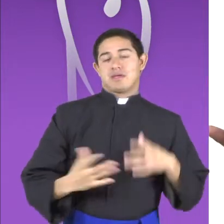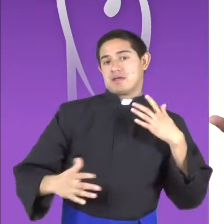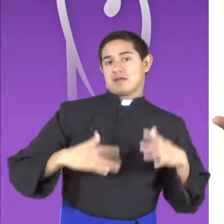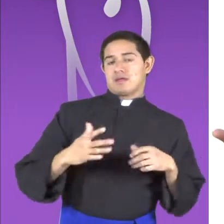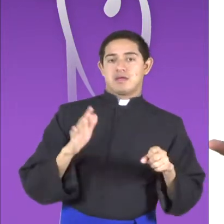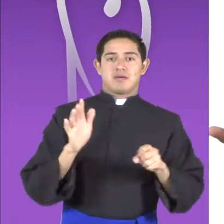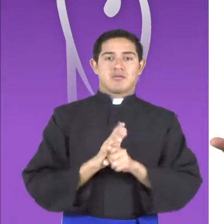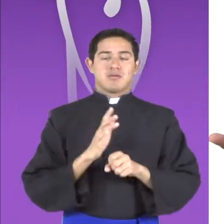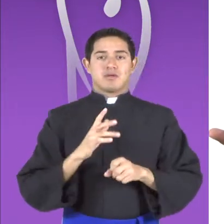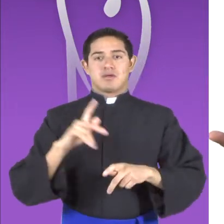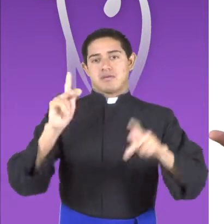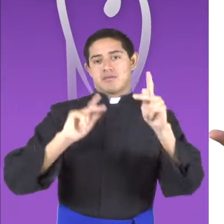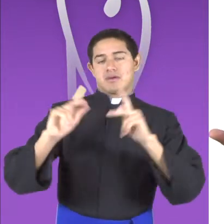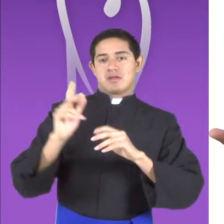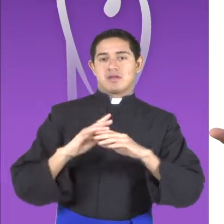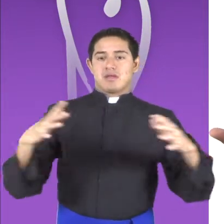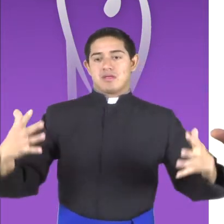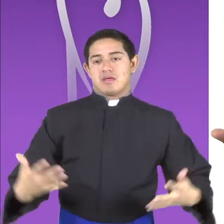visita del Salvador.